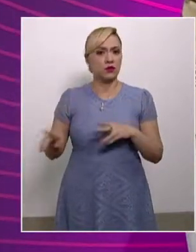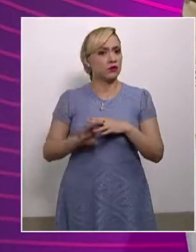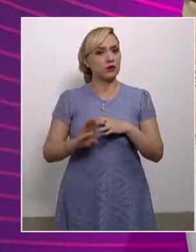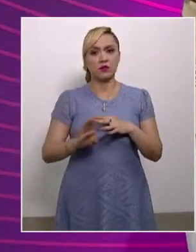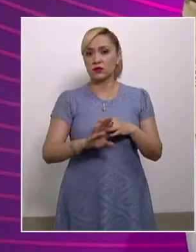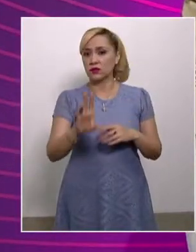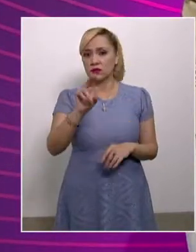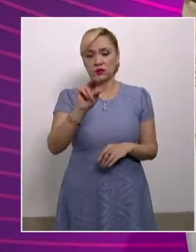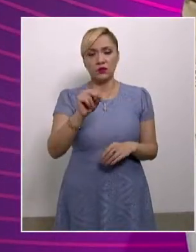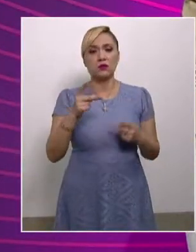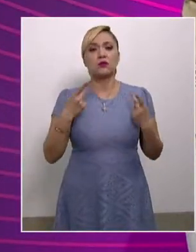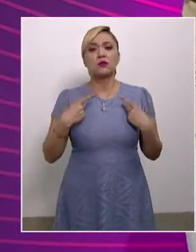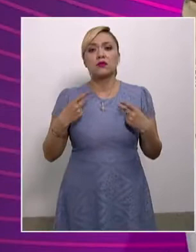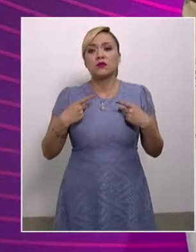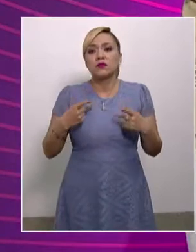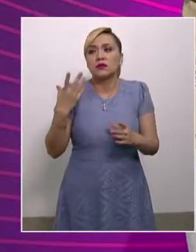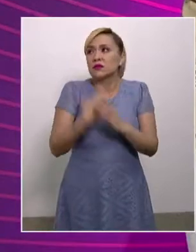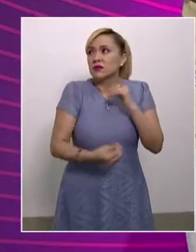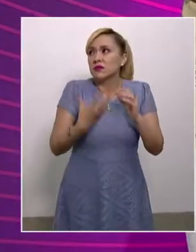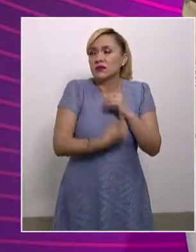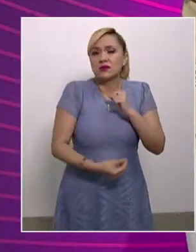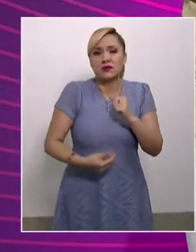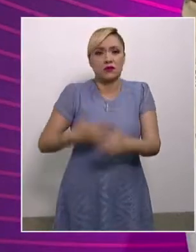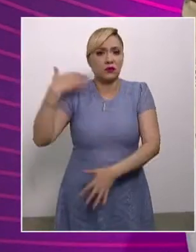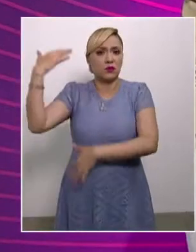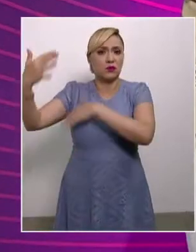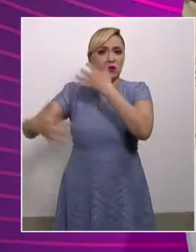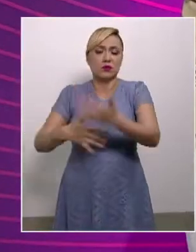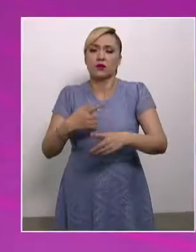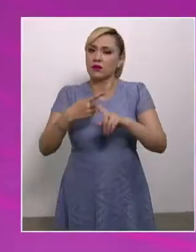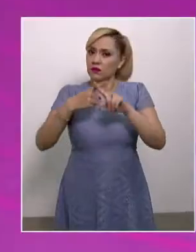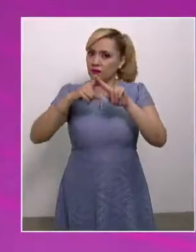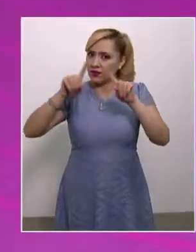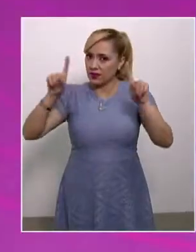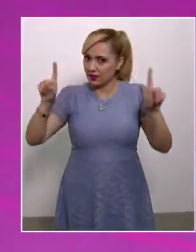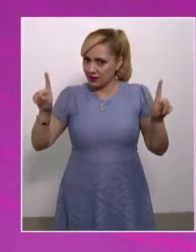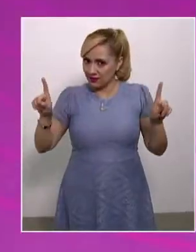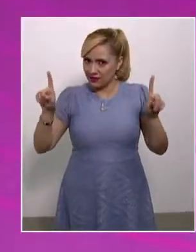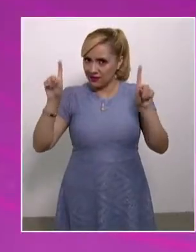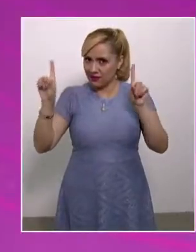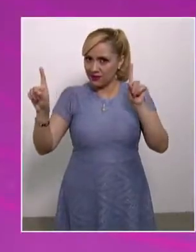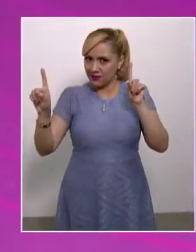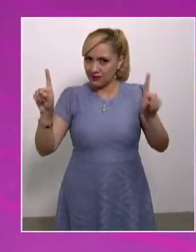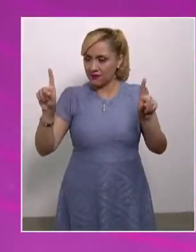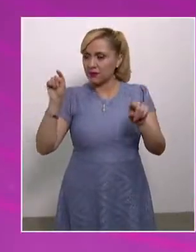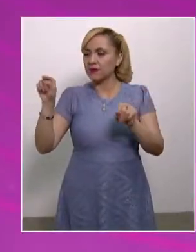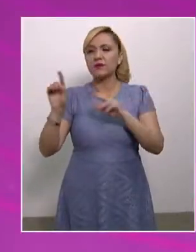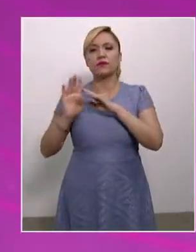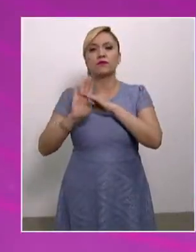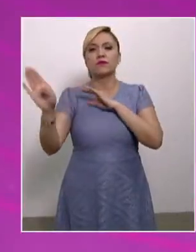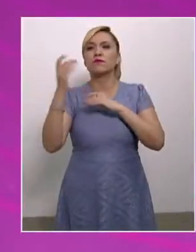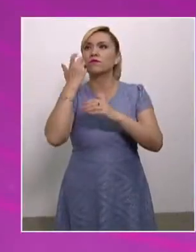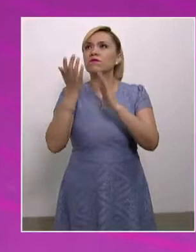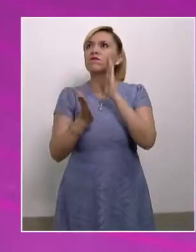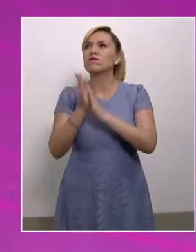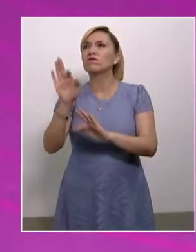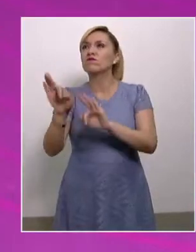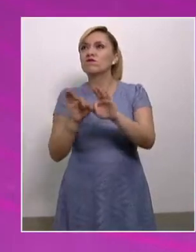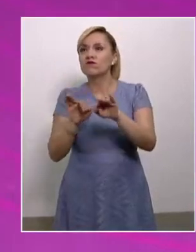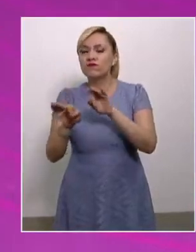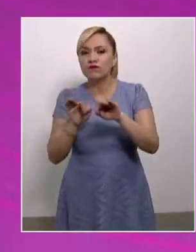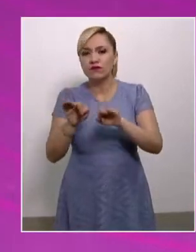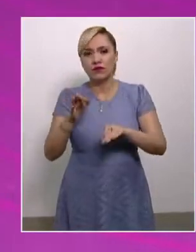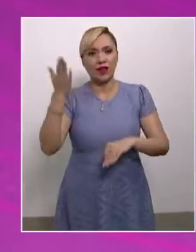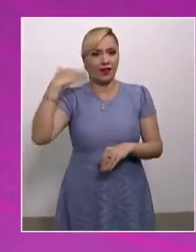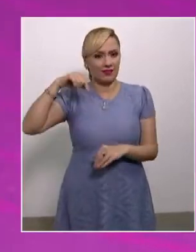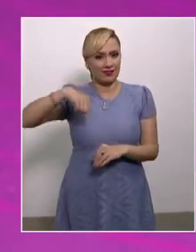migrantes, son personas desplazadas por violencia, que es bien distinto, ¿no? Es muy, muy distinto. Cuando alguien es migrante tiene un plan. Antes nuestros familiares acá en